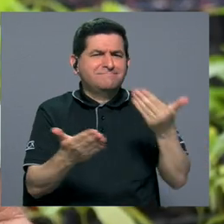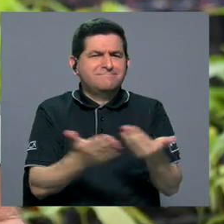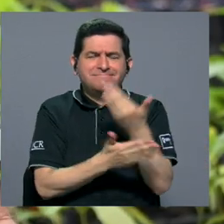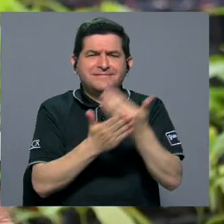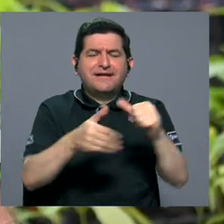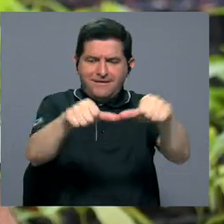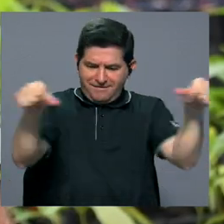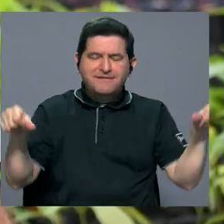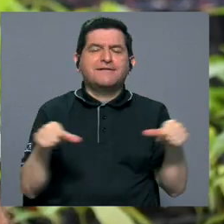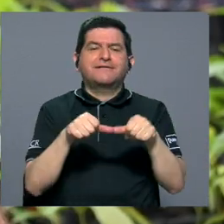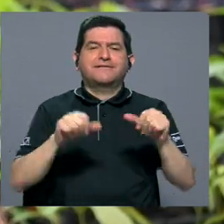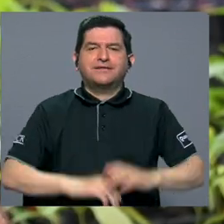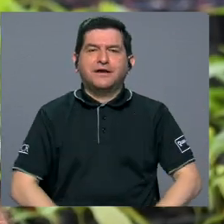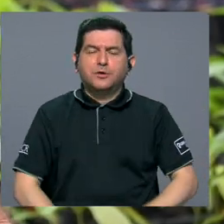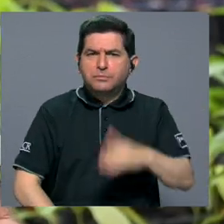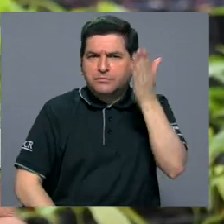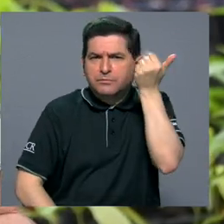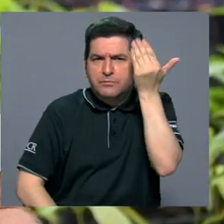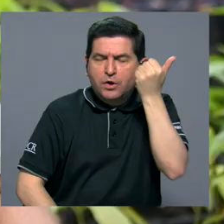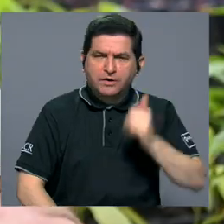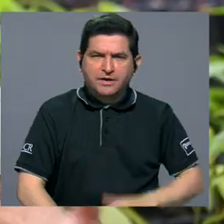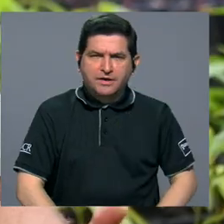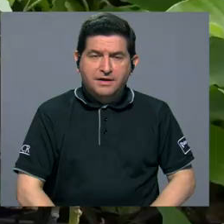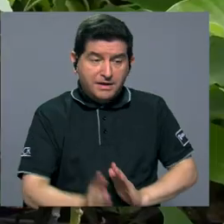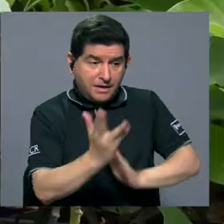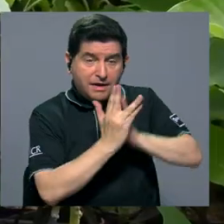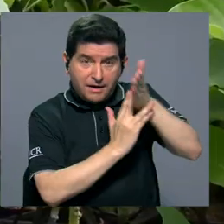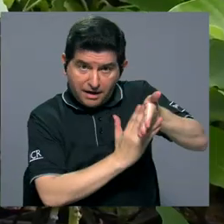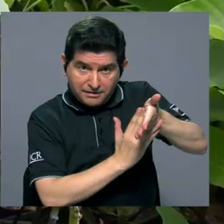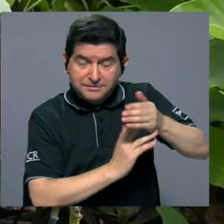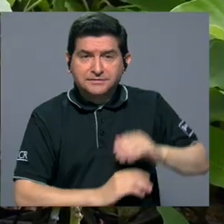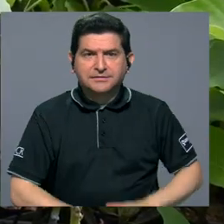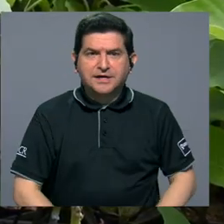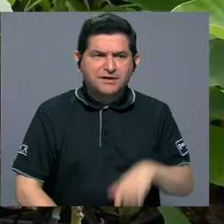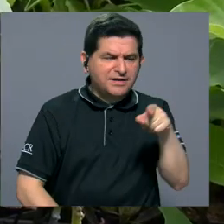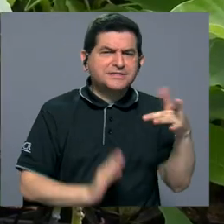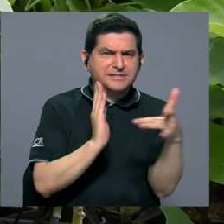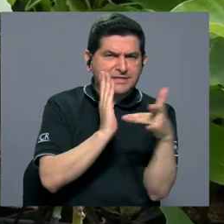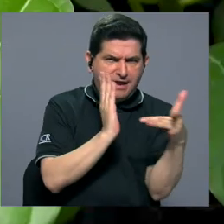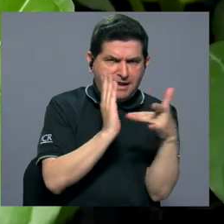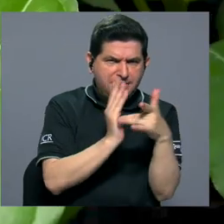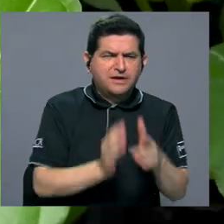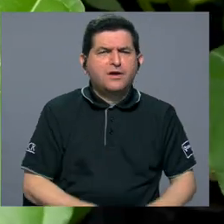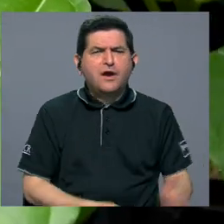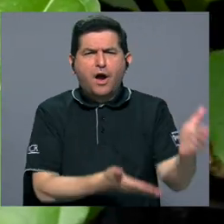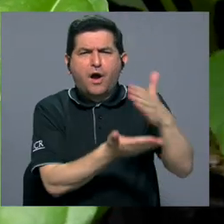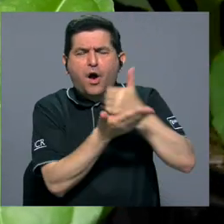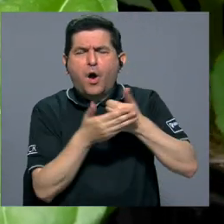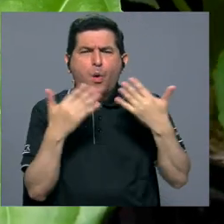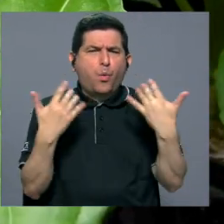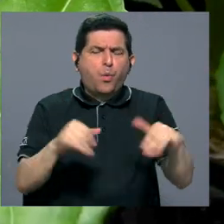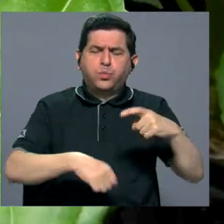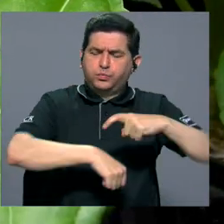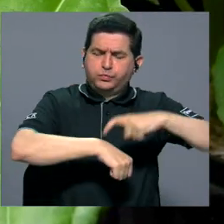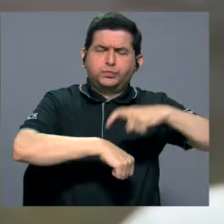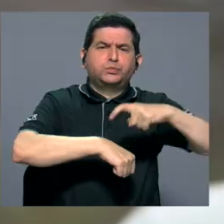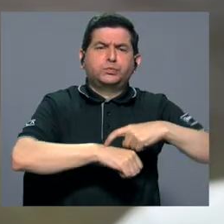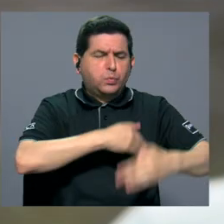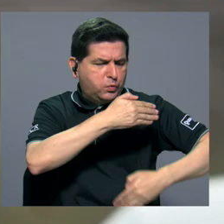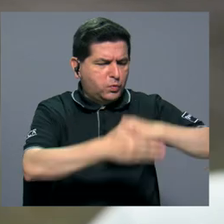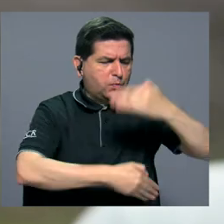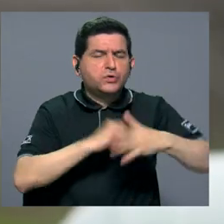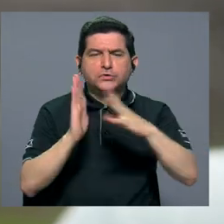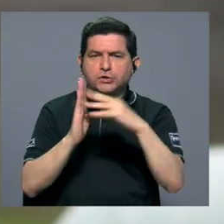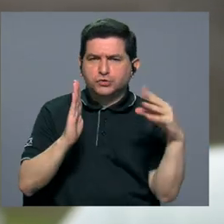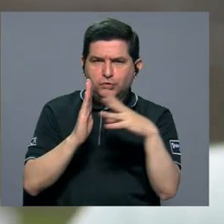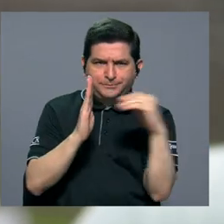para el sector, ya que a través de esta técnica se ahorra muchísimo tiempo en el proceso